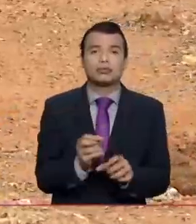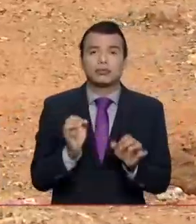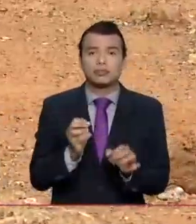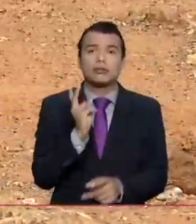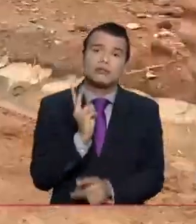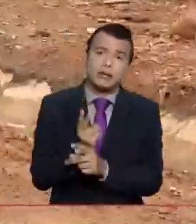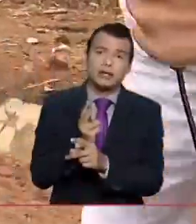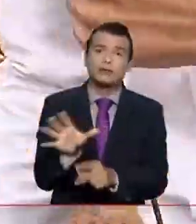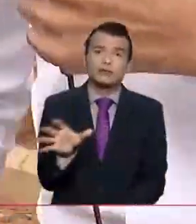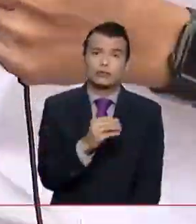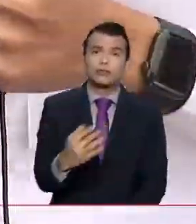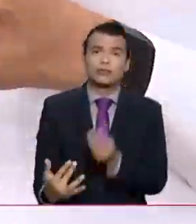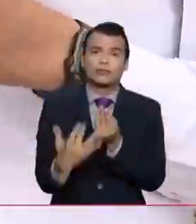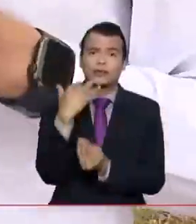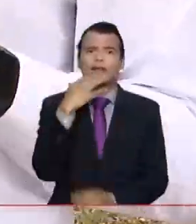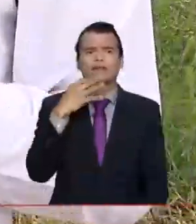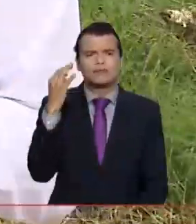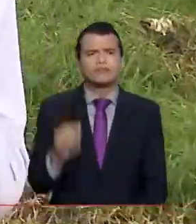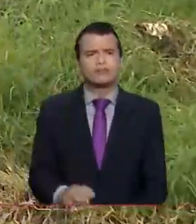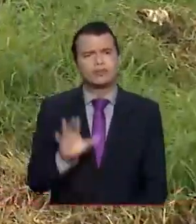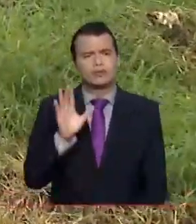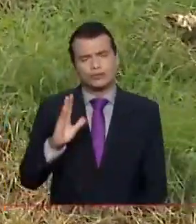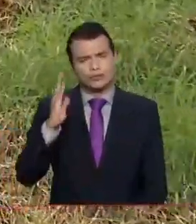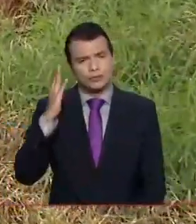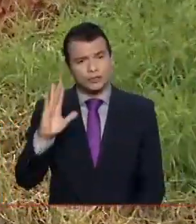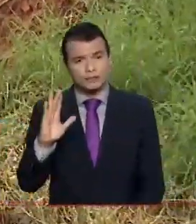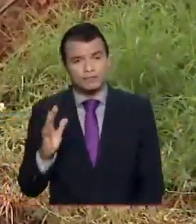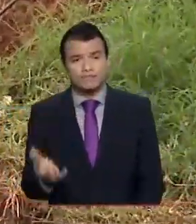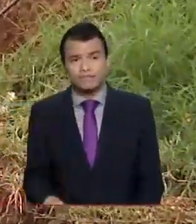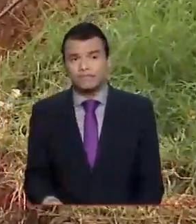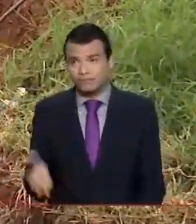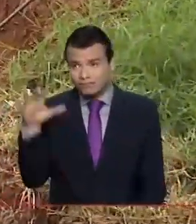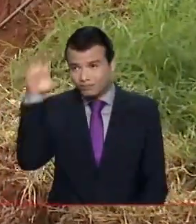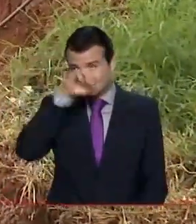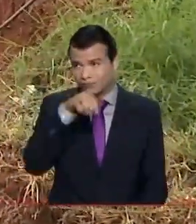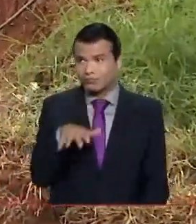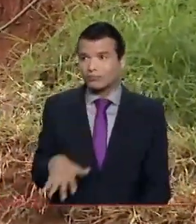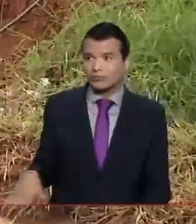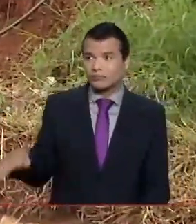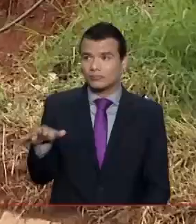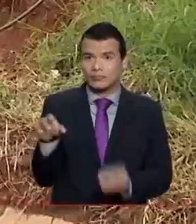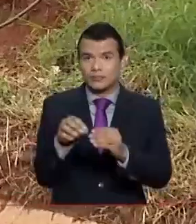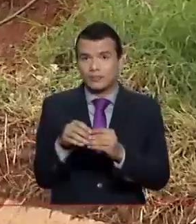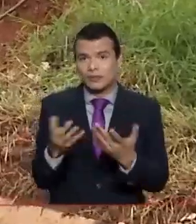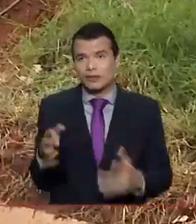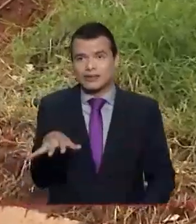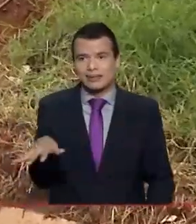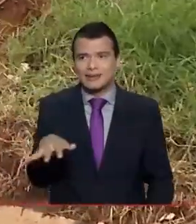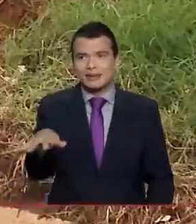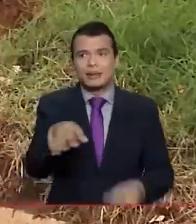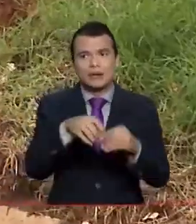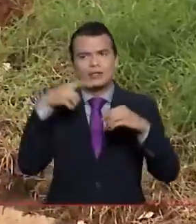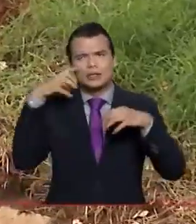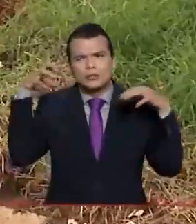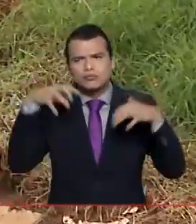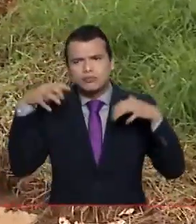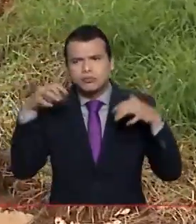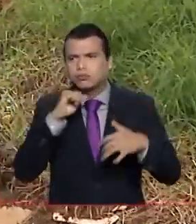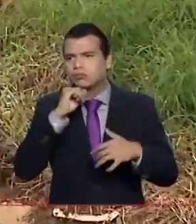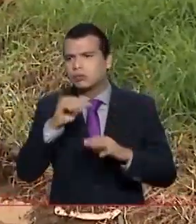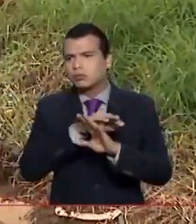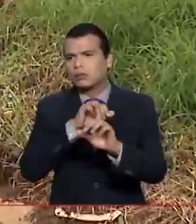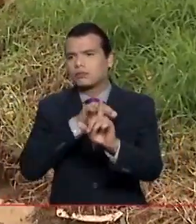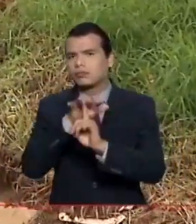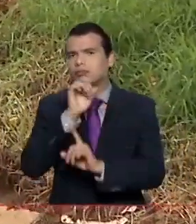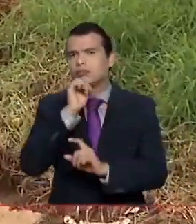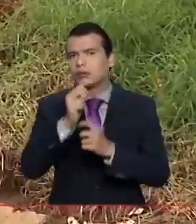riesgo. Doña Marta, muchísimas gracias y como ustedes pueden observar, las lluvias de estos días también han generado más caos en